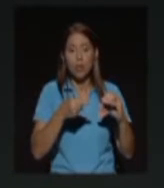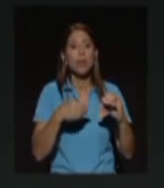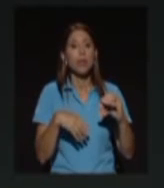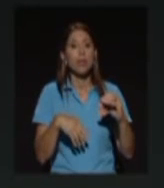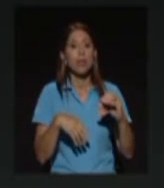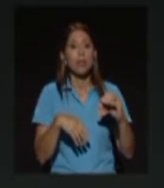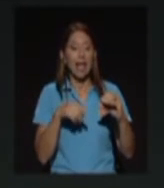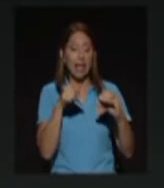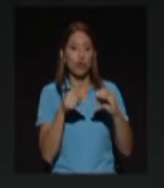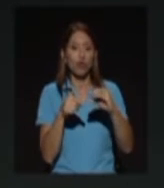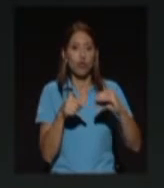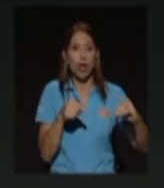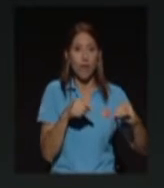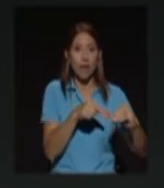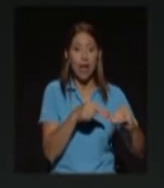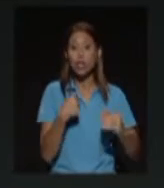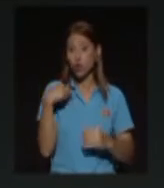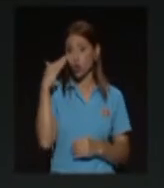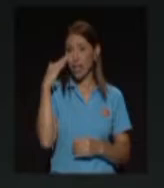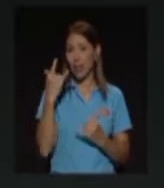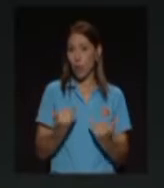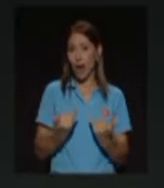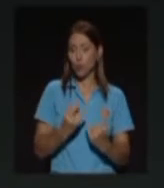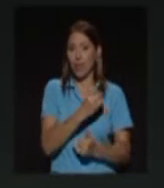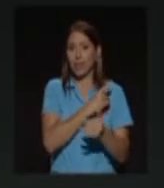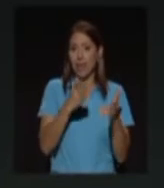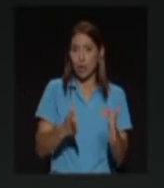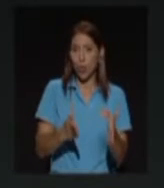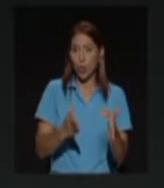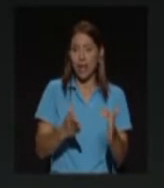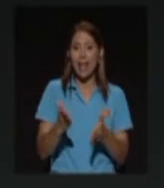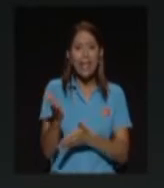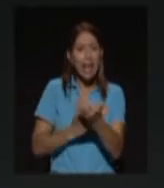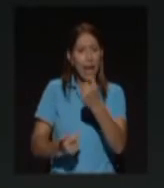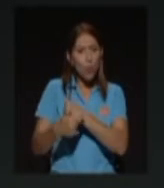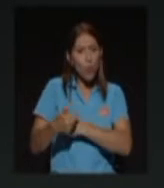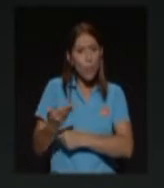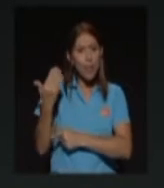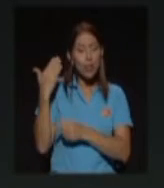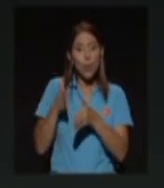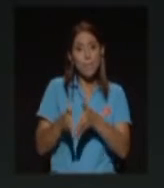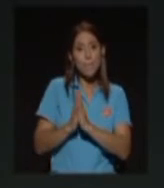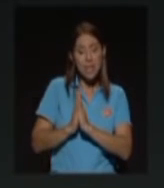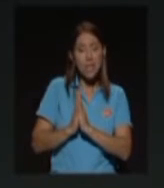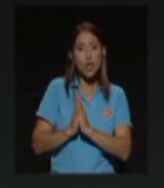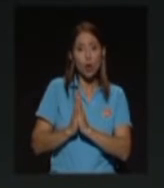actual director que en algún momento pidió que